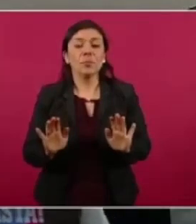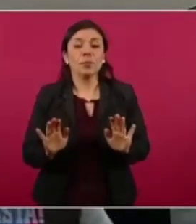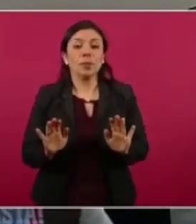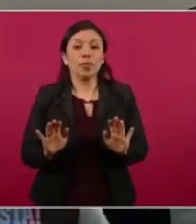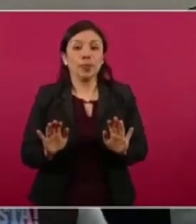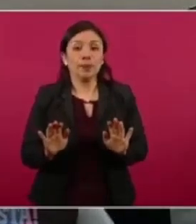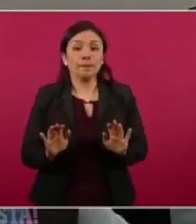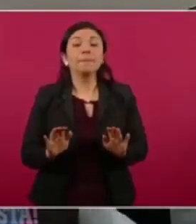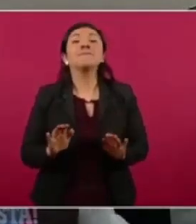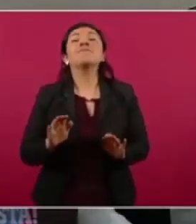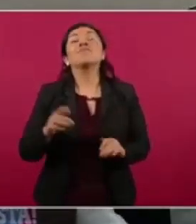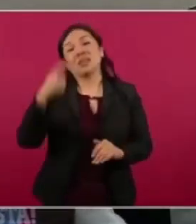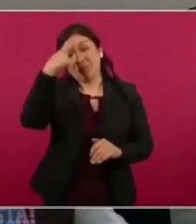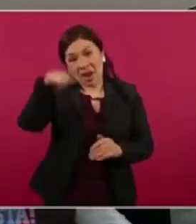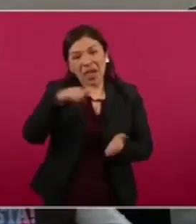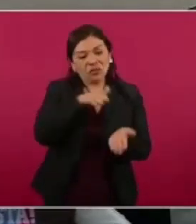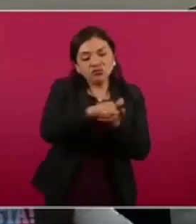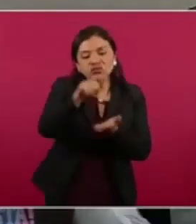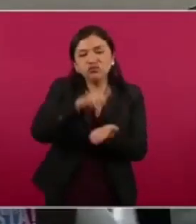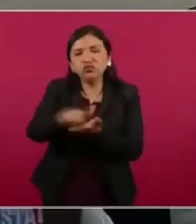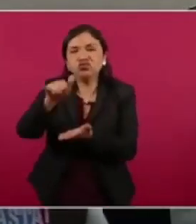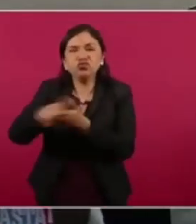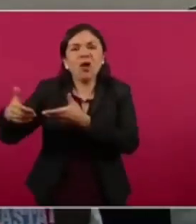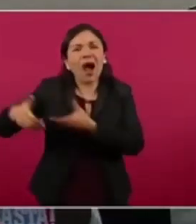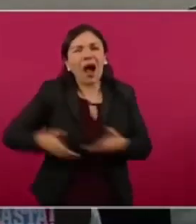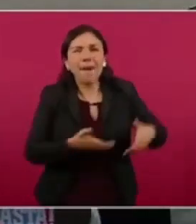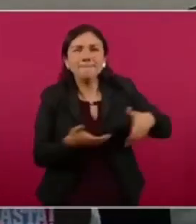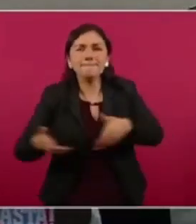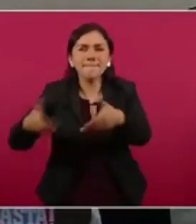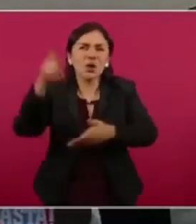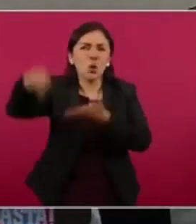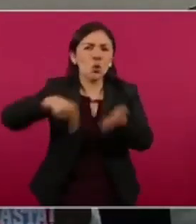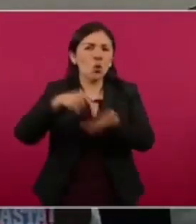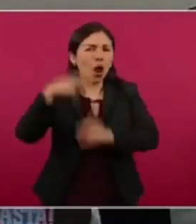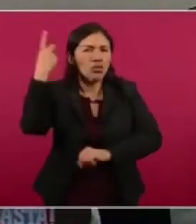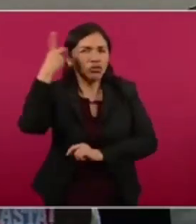Los caminos que estamos haciendo en Durango,